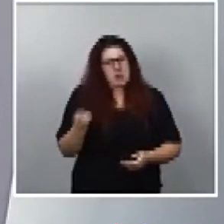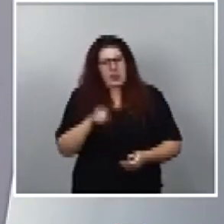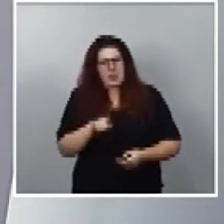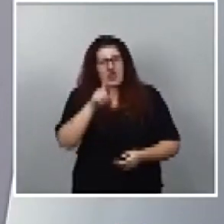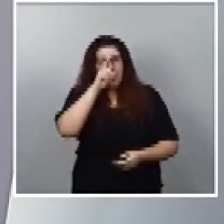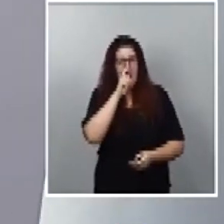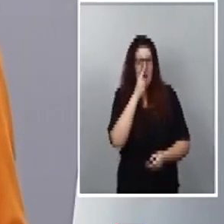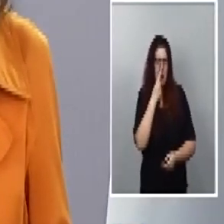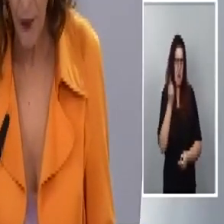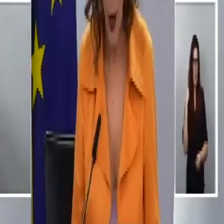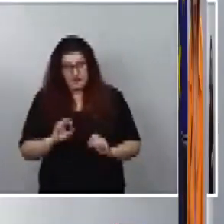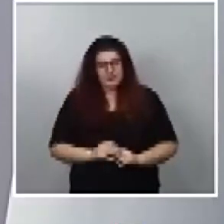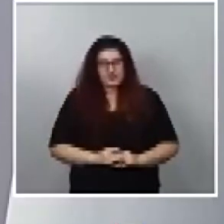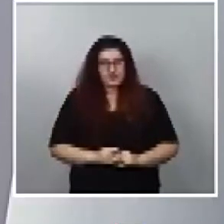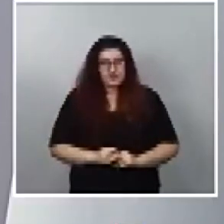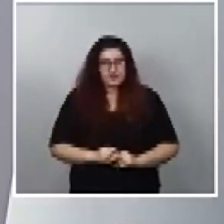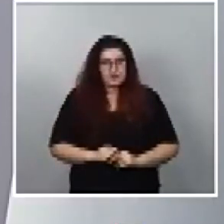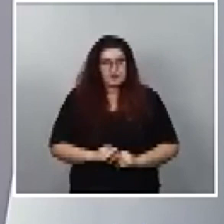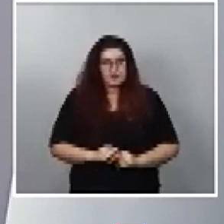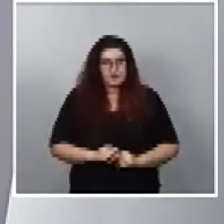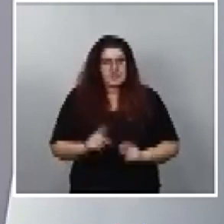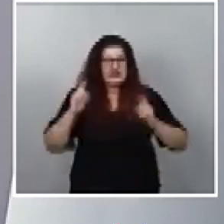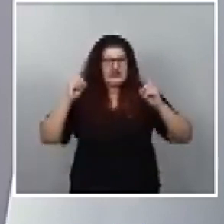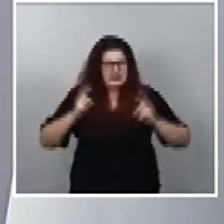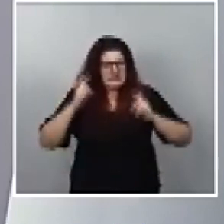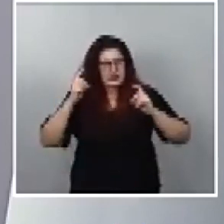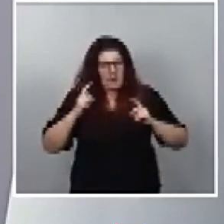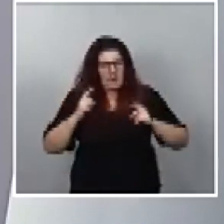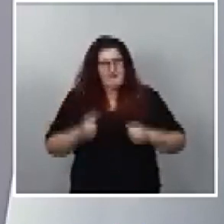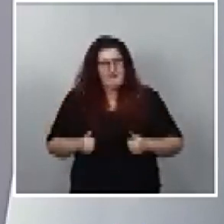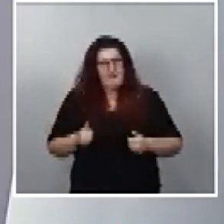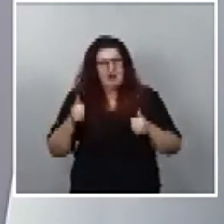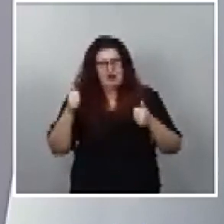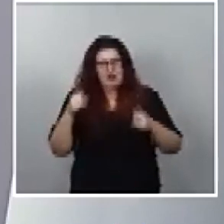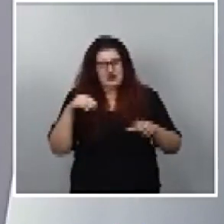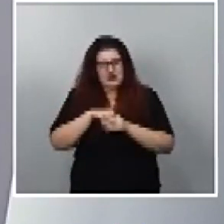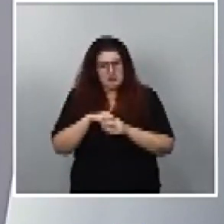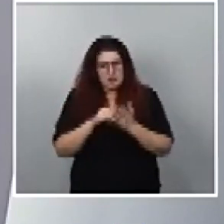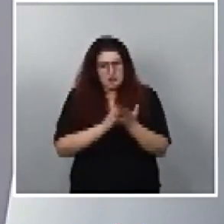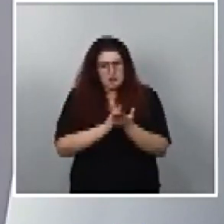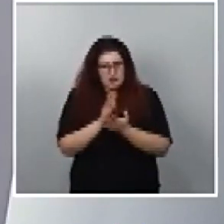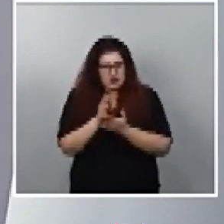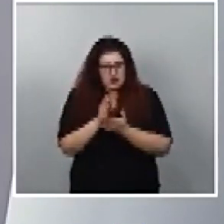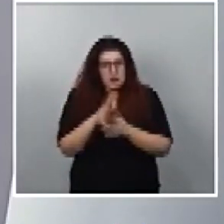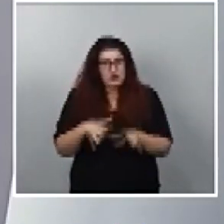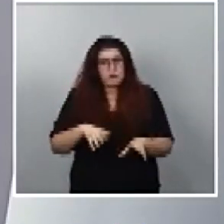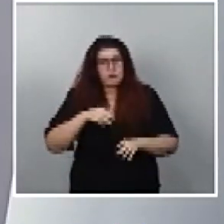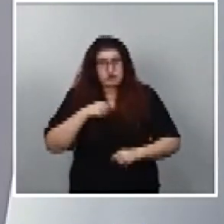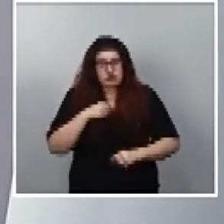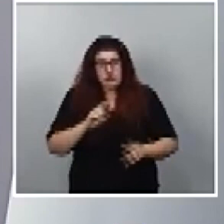en el año anterior este mayor esfuerzo que se plantea en esta Senda será asumido en su